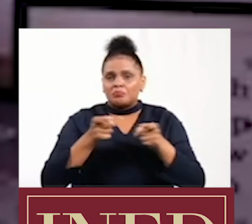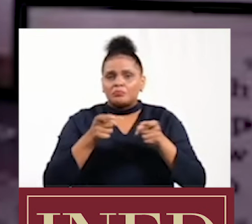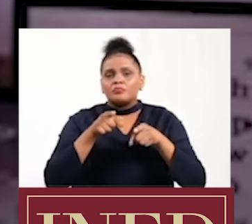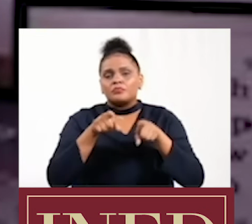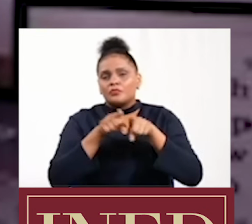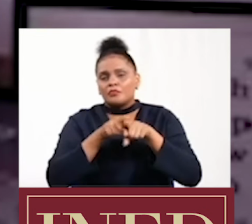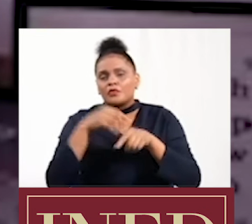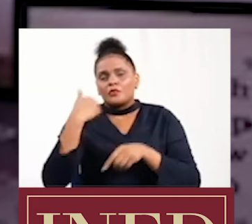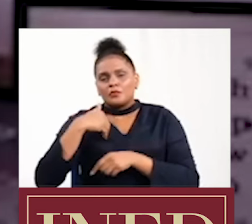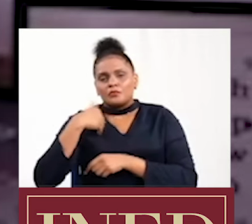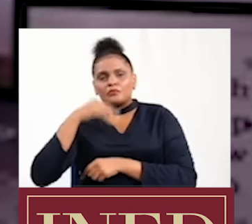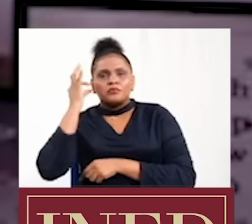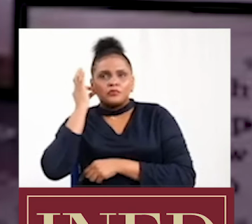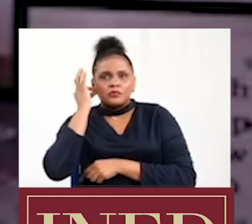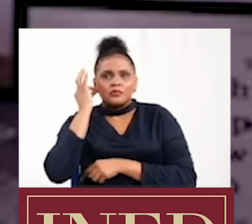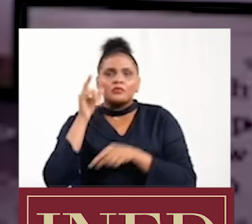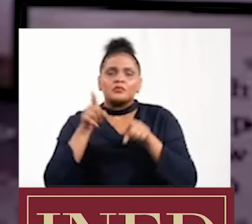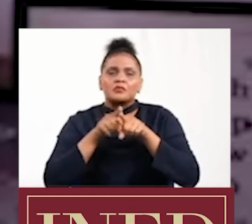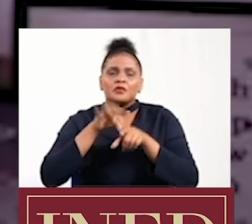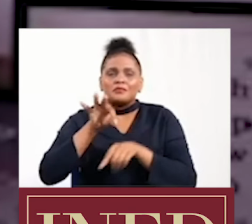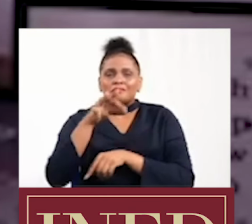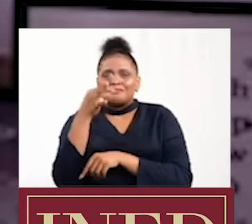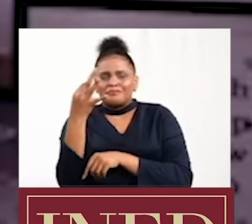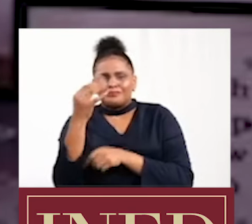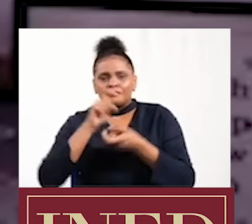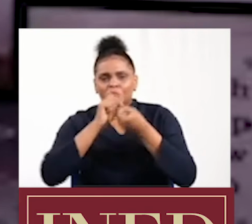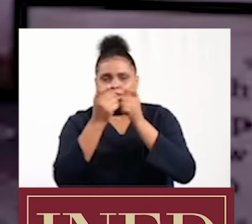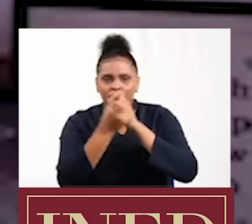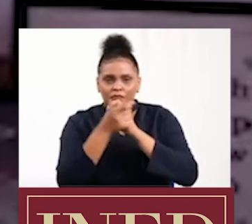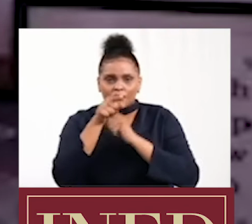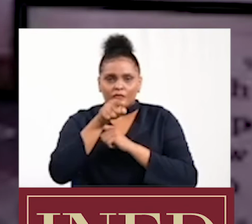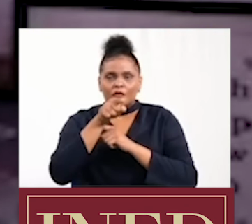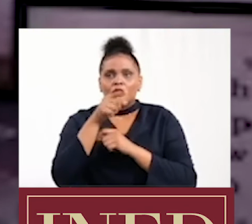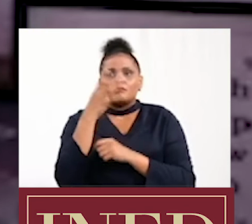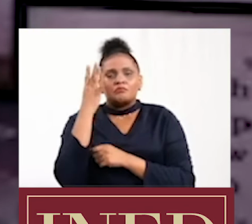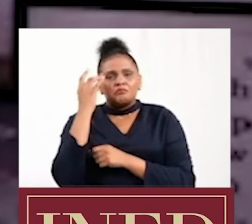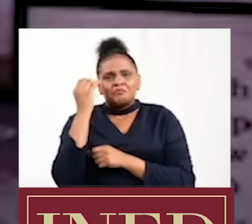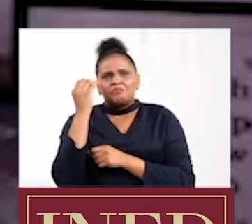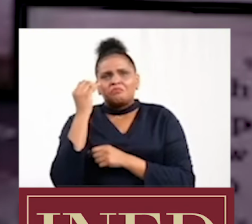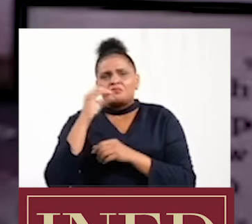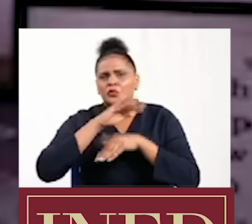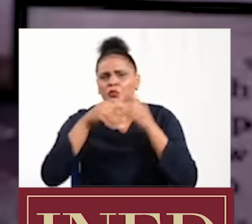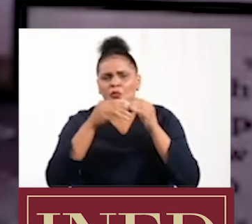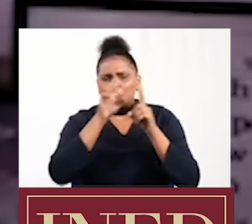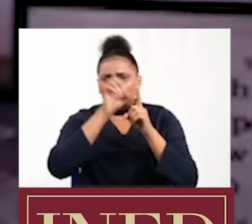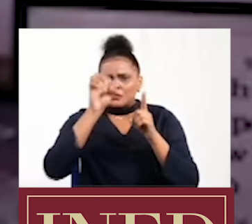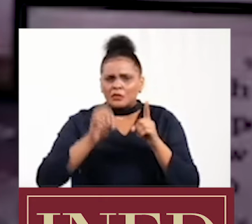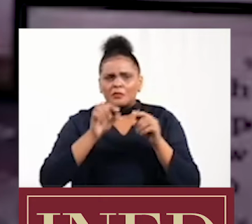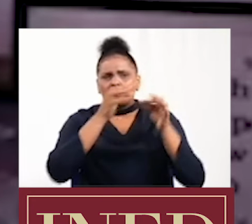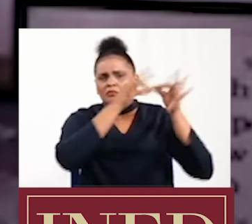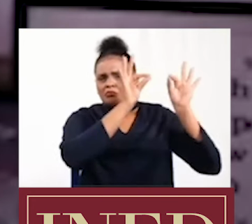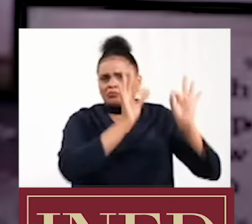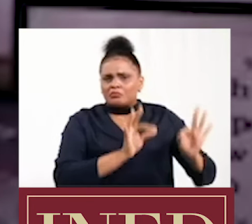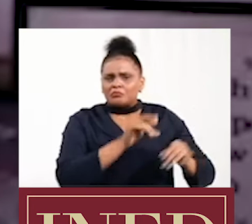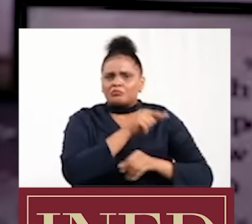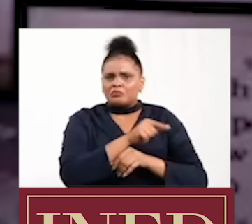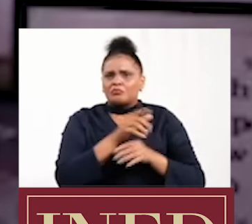hombres y mujeres tenemos que hacer transformaciones en nuestras creencias en nuestro sistema en la estructura